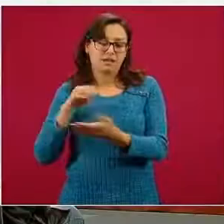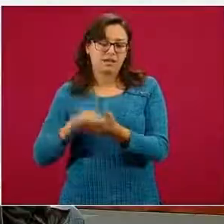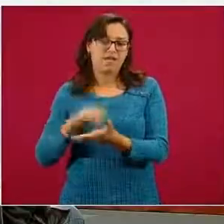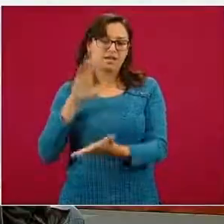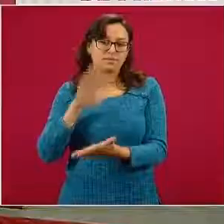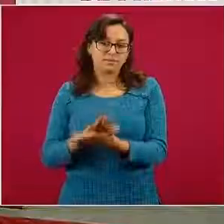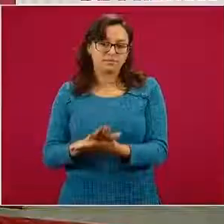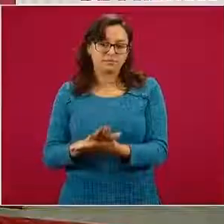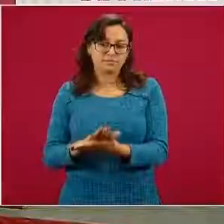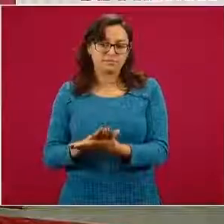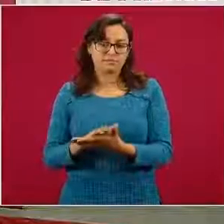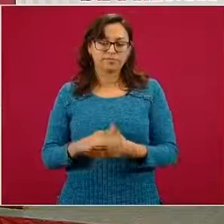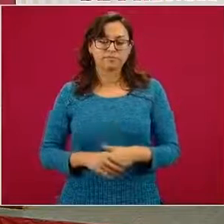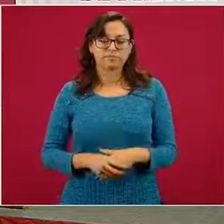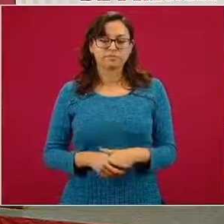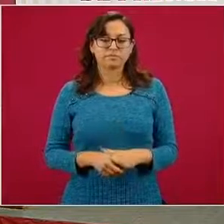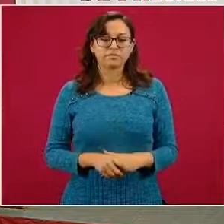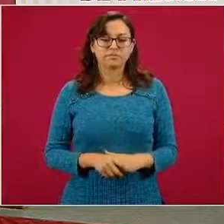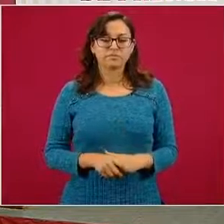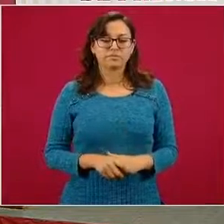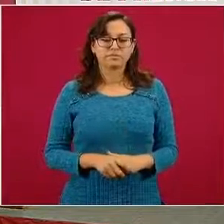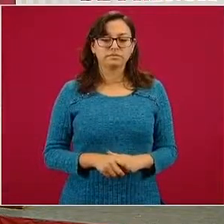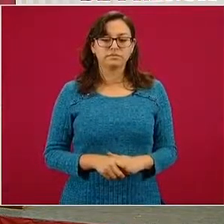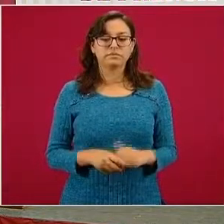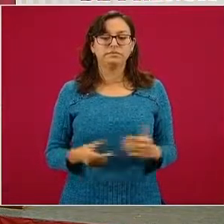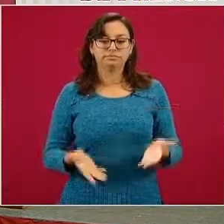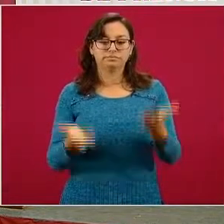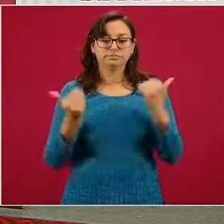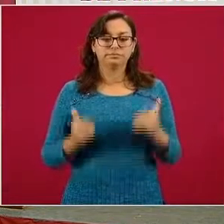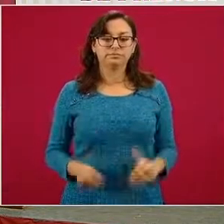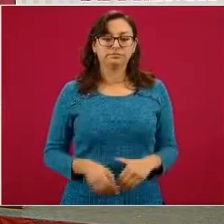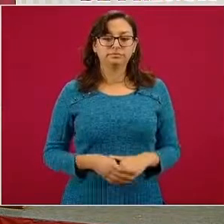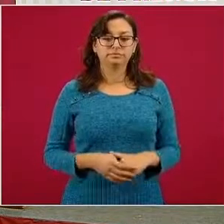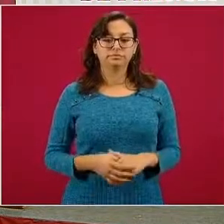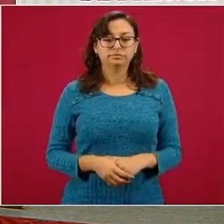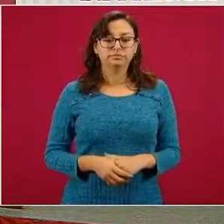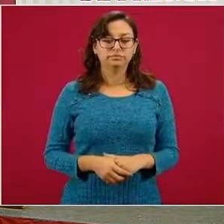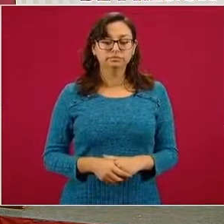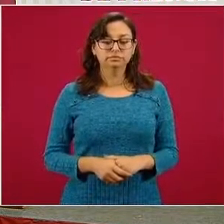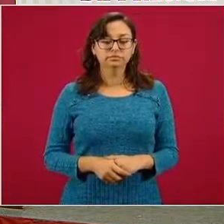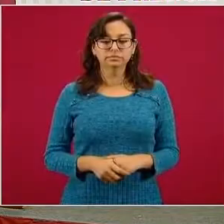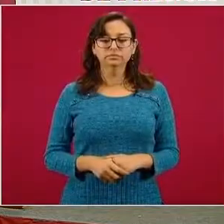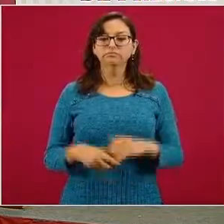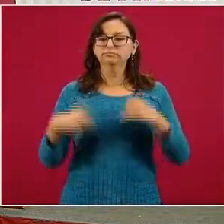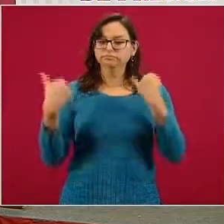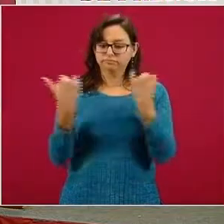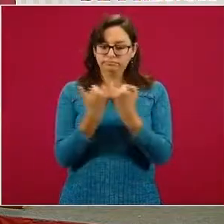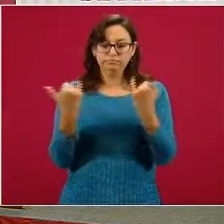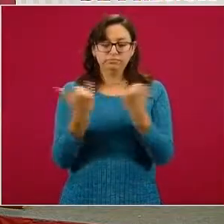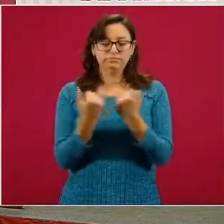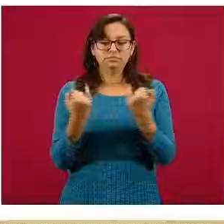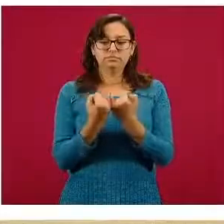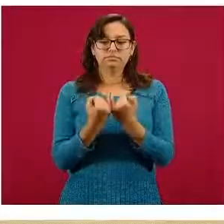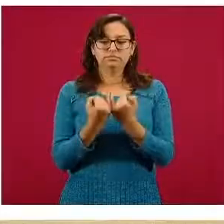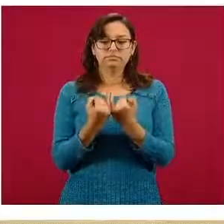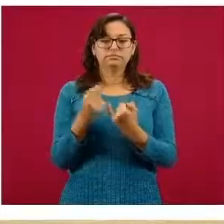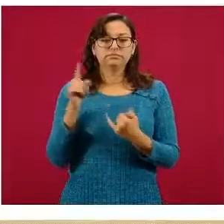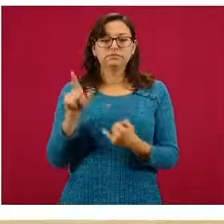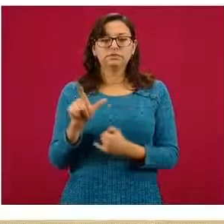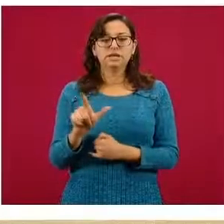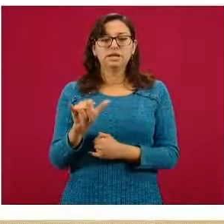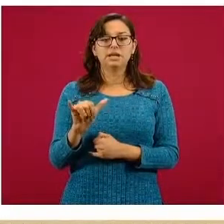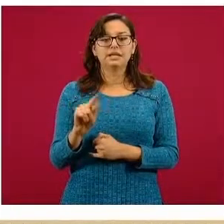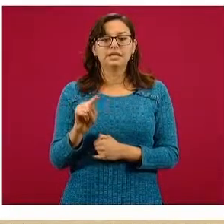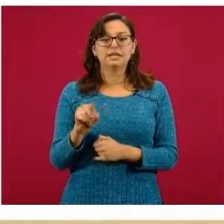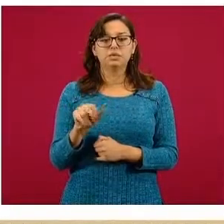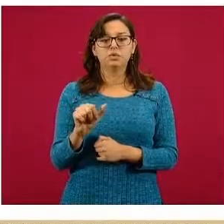llevaron a través de la notificación a la OMS. Veamos la siguiente diapositiva, una situación similar con Lituania,